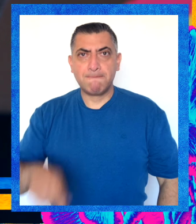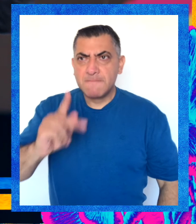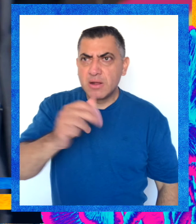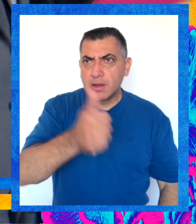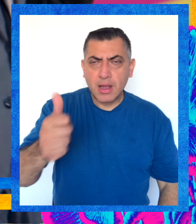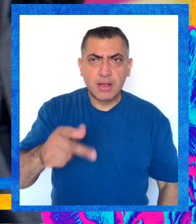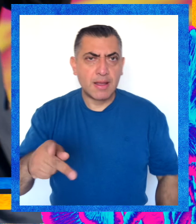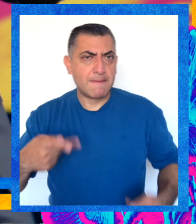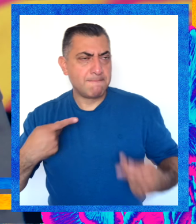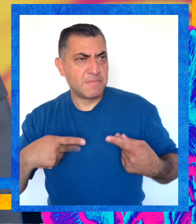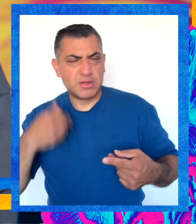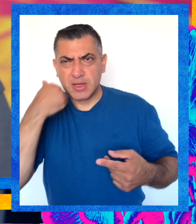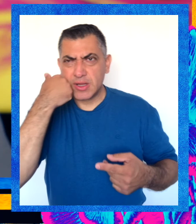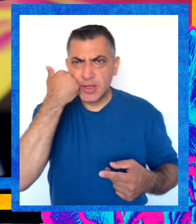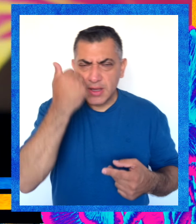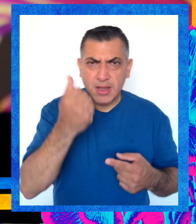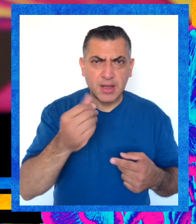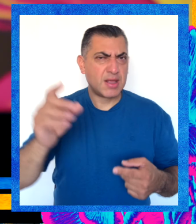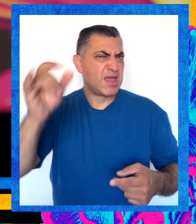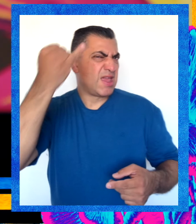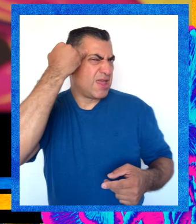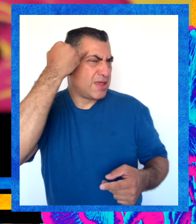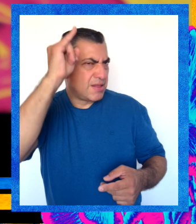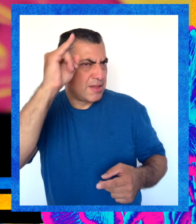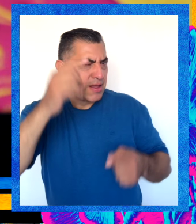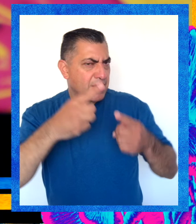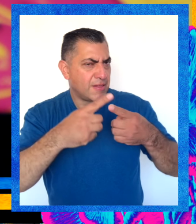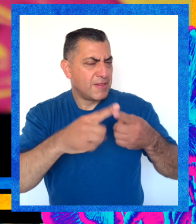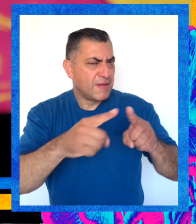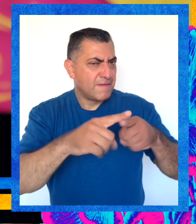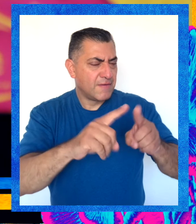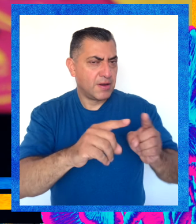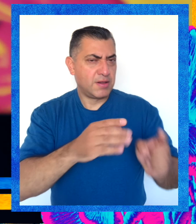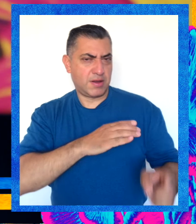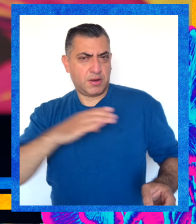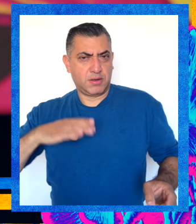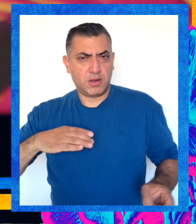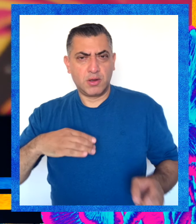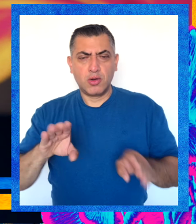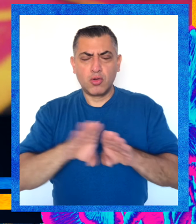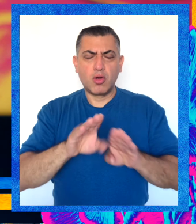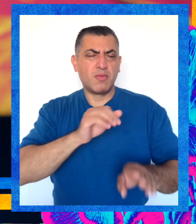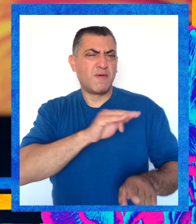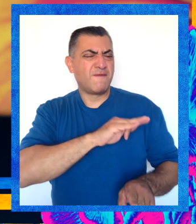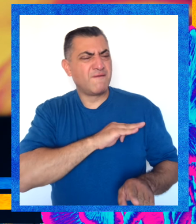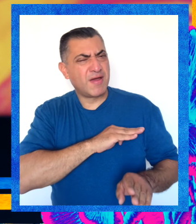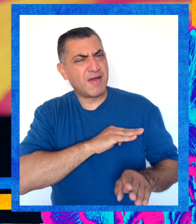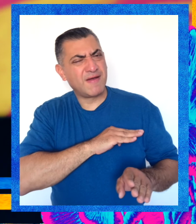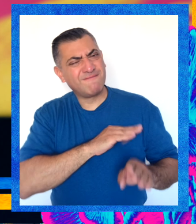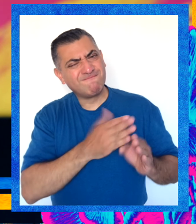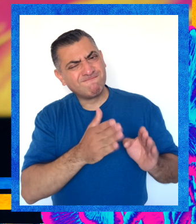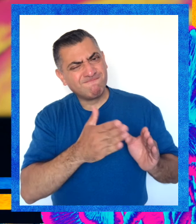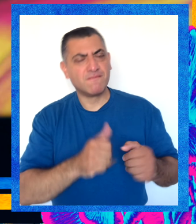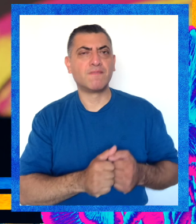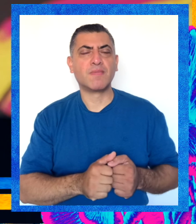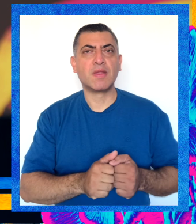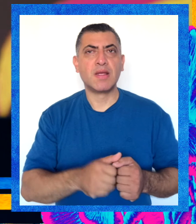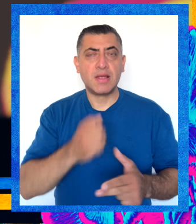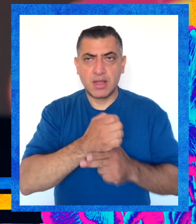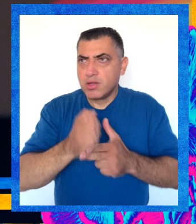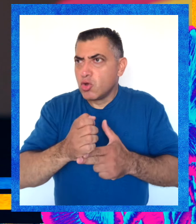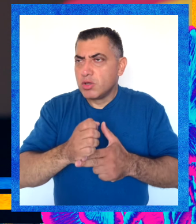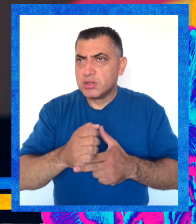es que cada persona quiere tener una cosmovisión particular de lo que significa ser cristiano como una fe a la medida digámoslo así así